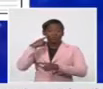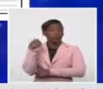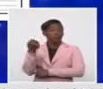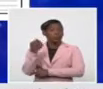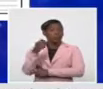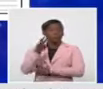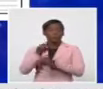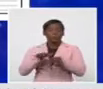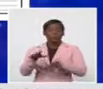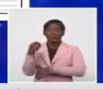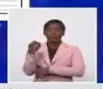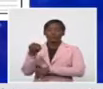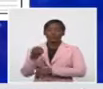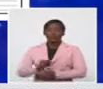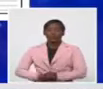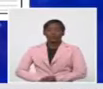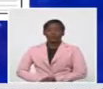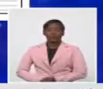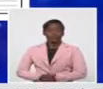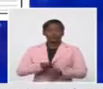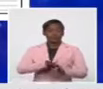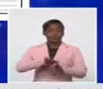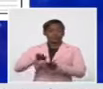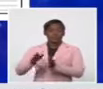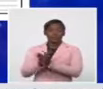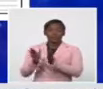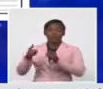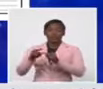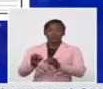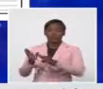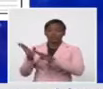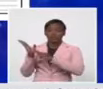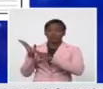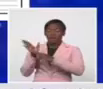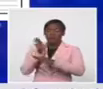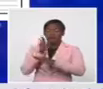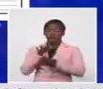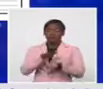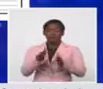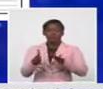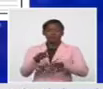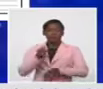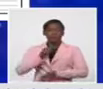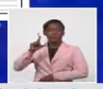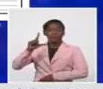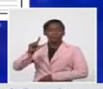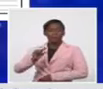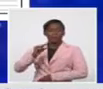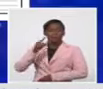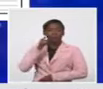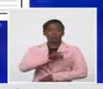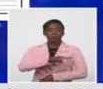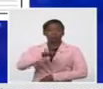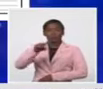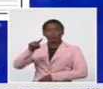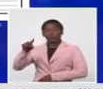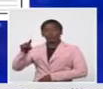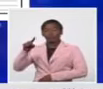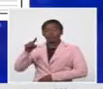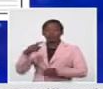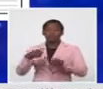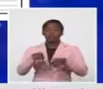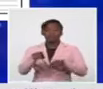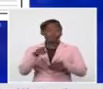si bien su curva parece que quiere disminuir, pues realmente de todas formas todavía con